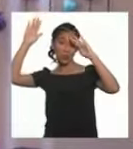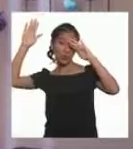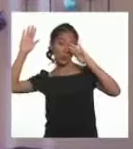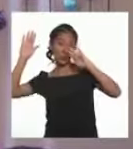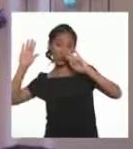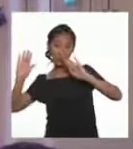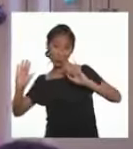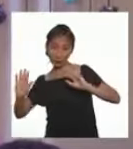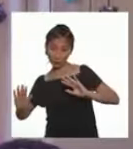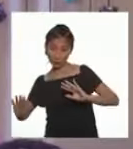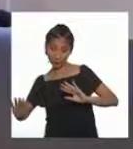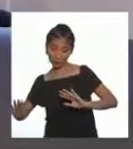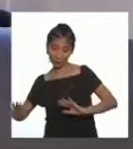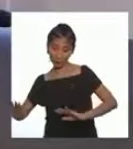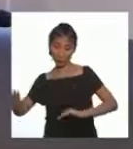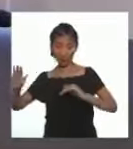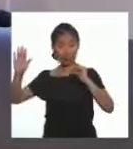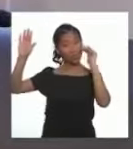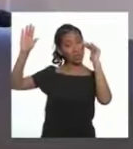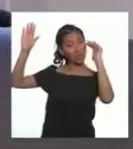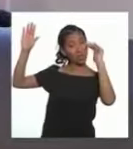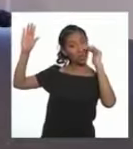brazo lentamente.